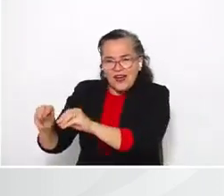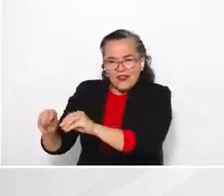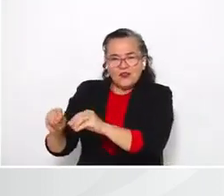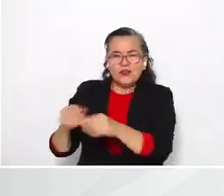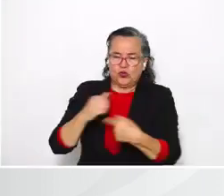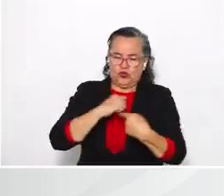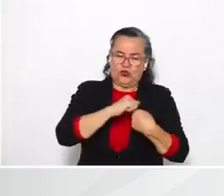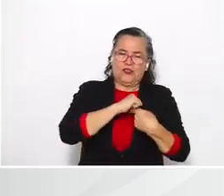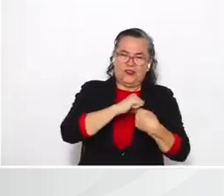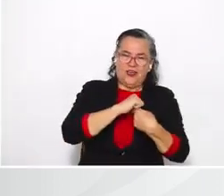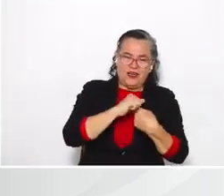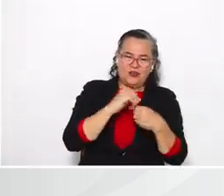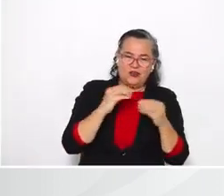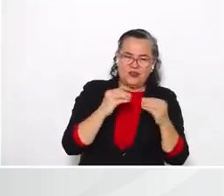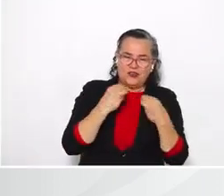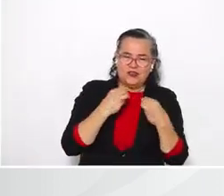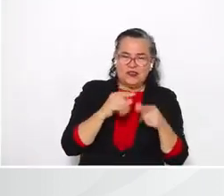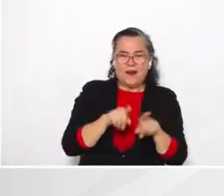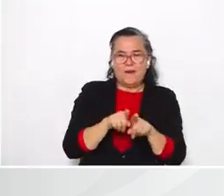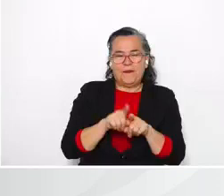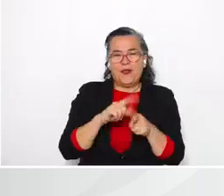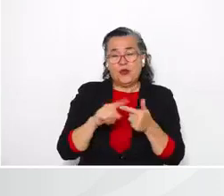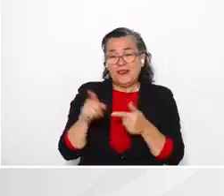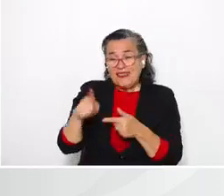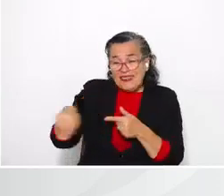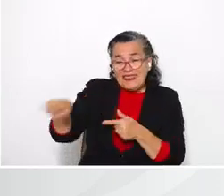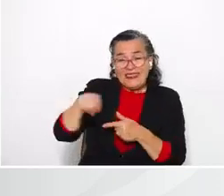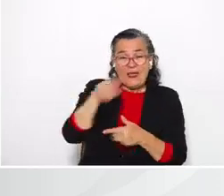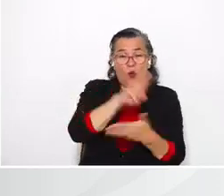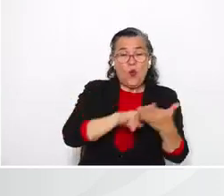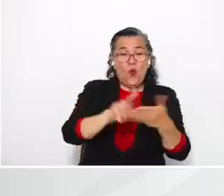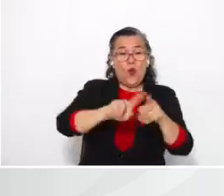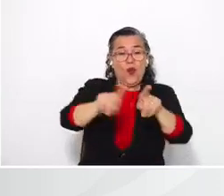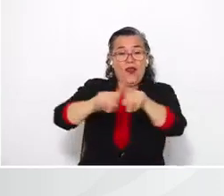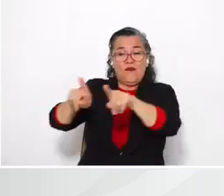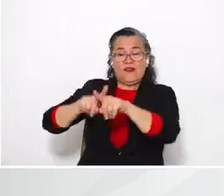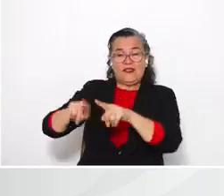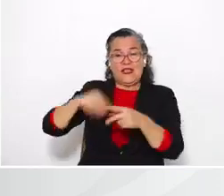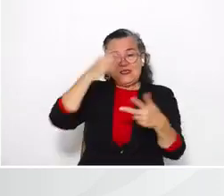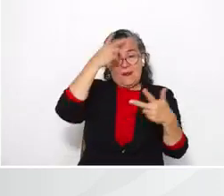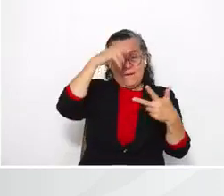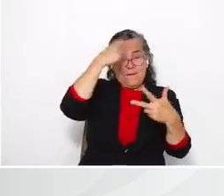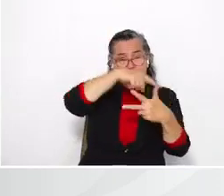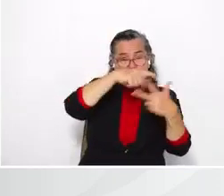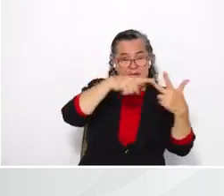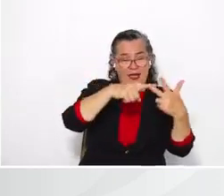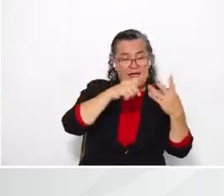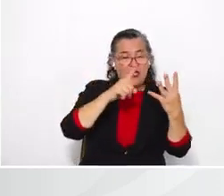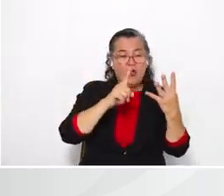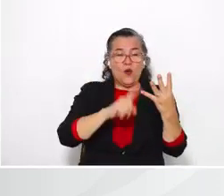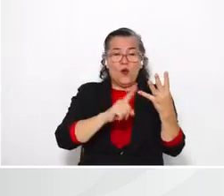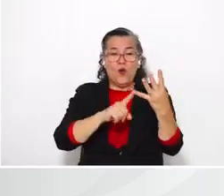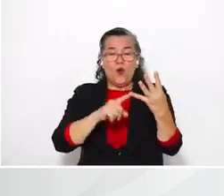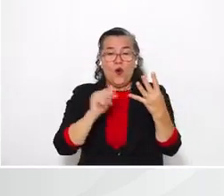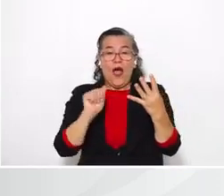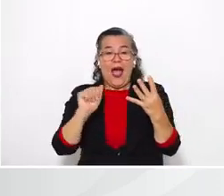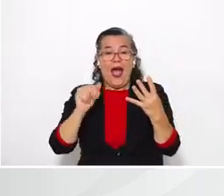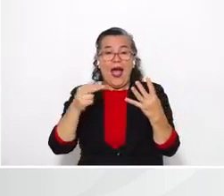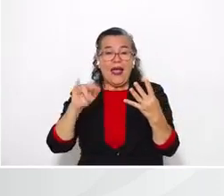pero lo que ha pasado en esas universidades en México y en Haití es